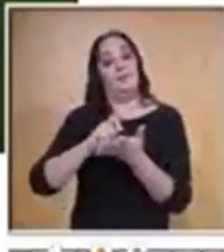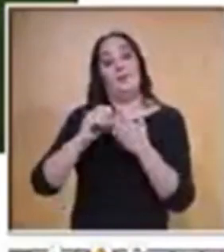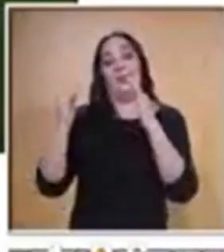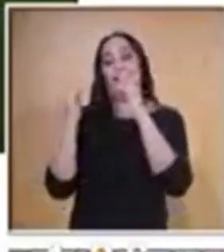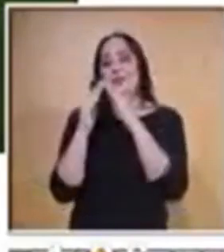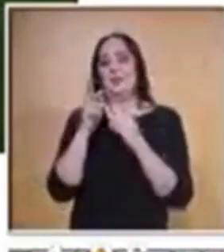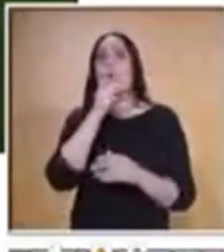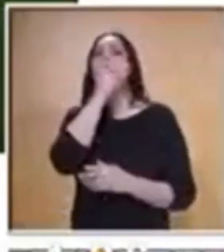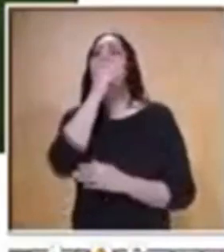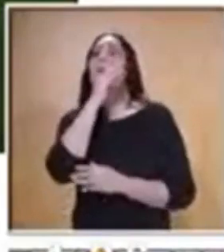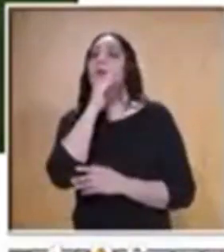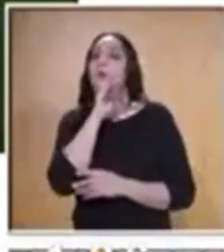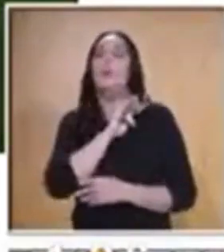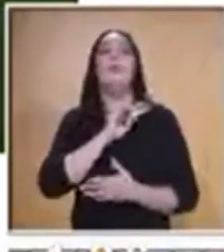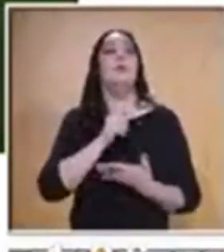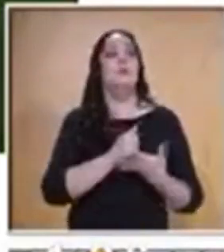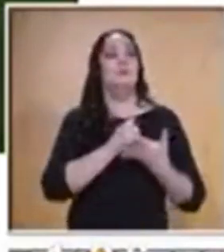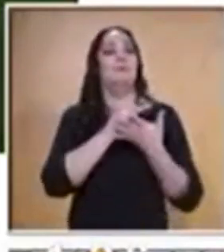ayudar.